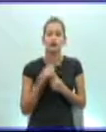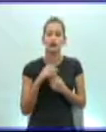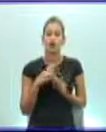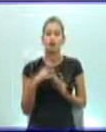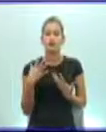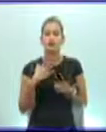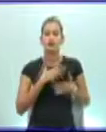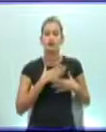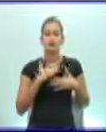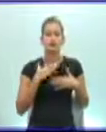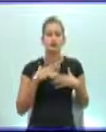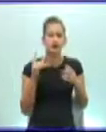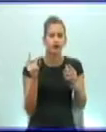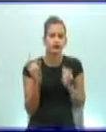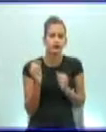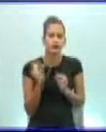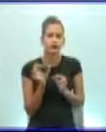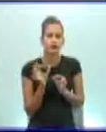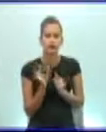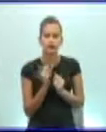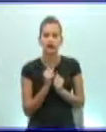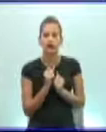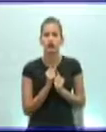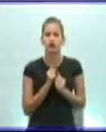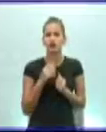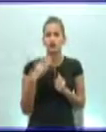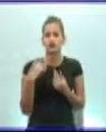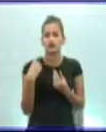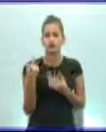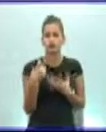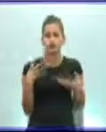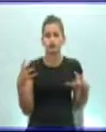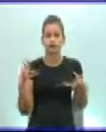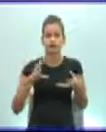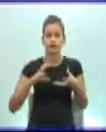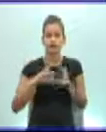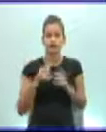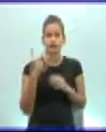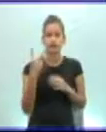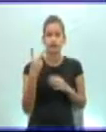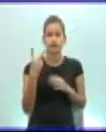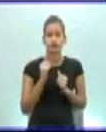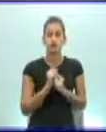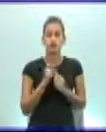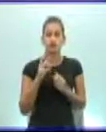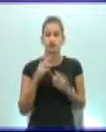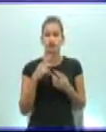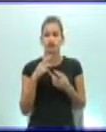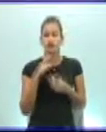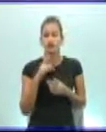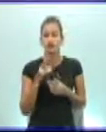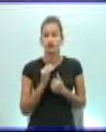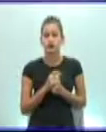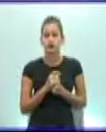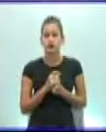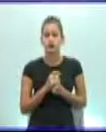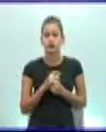pertenecen estas soluciones, porque es el conjunto formado por esas dos soluciones. Eso debe quedar claro, por lo tanto esa es la respuesta.